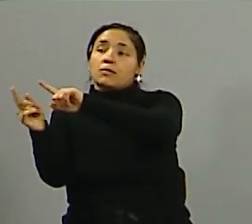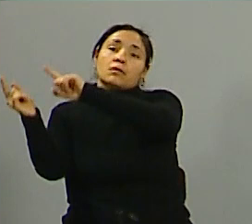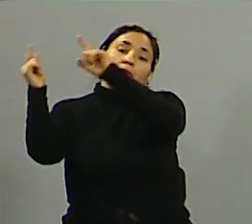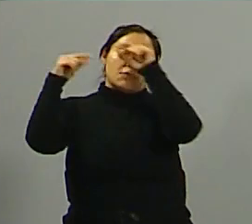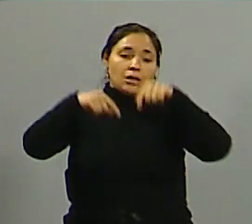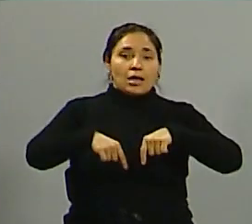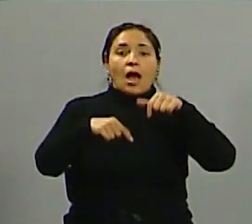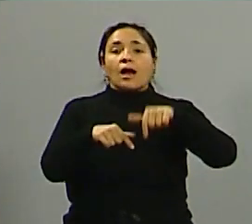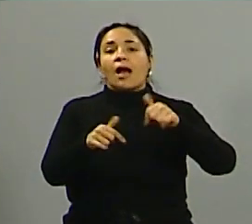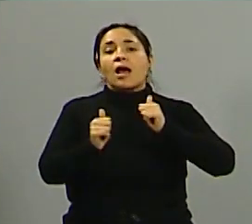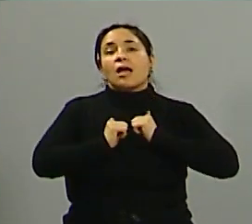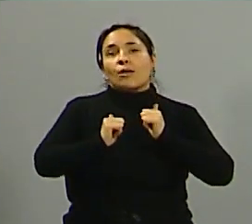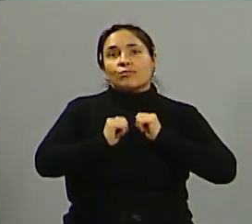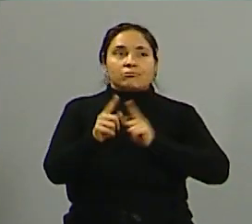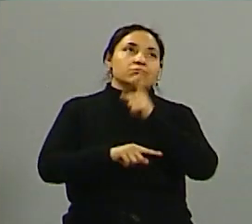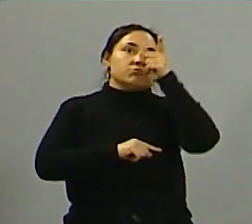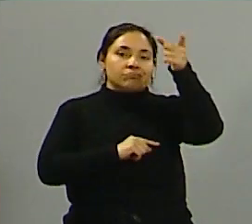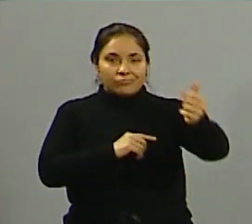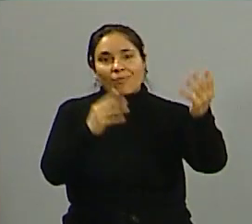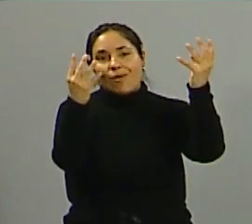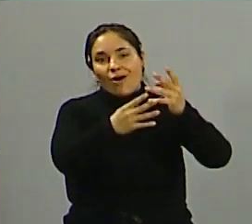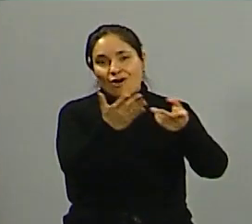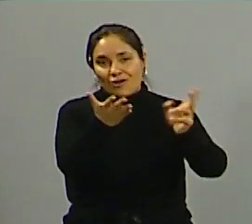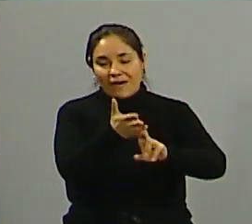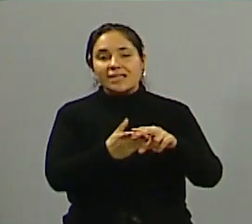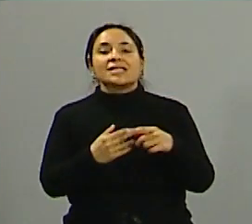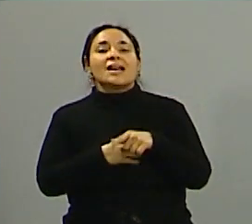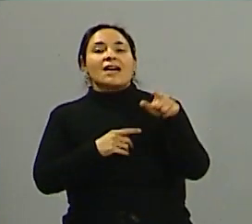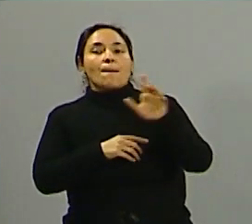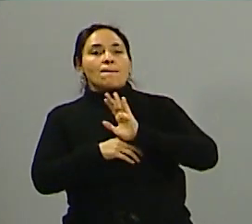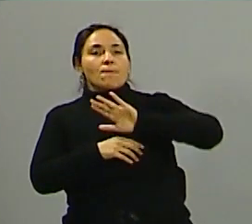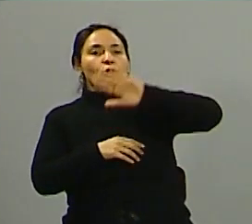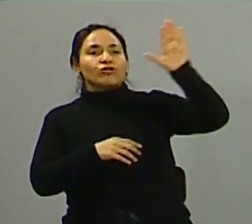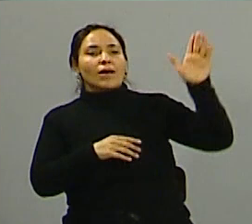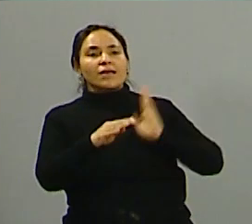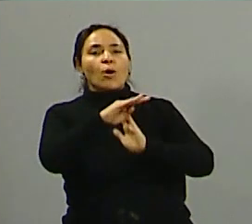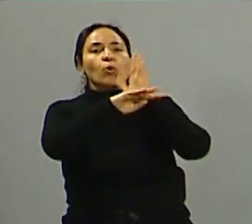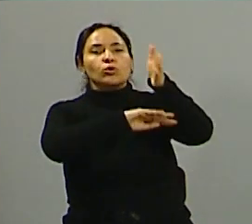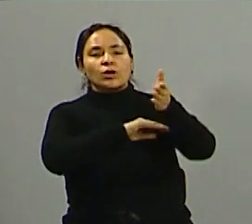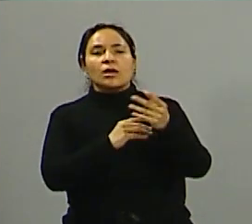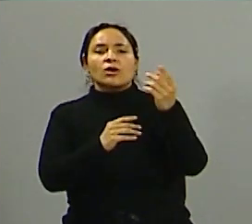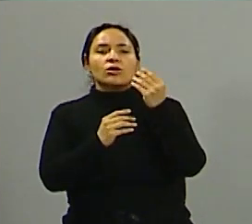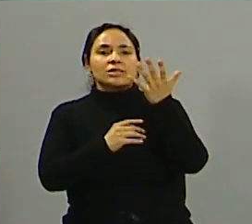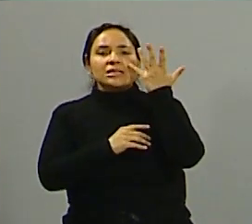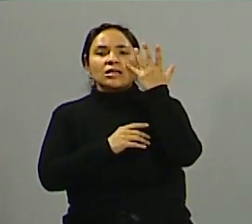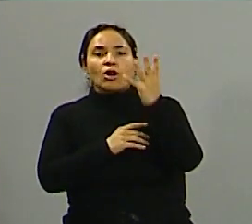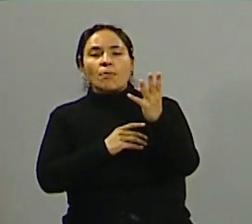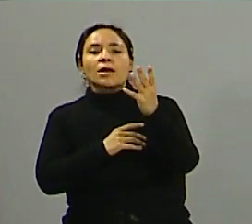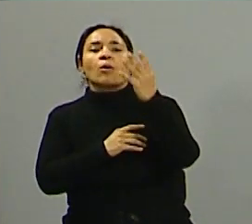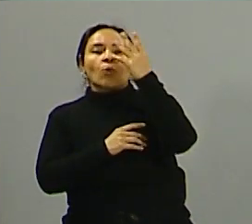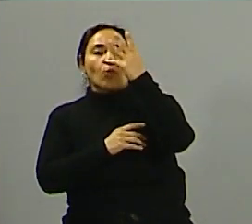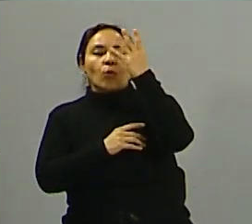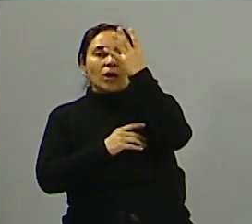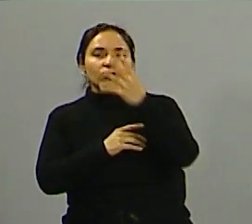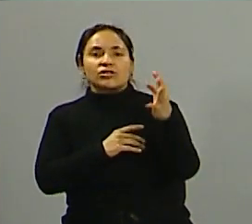De hecho, ¿Cuántos soldados cruzan la cordillera? Son en realidad la crónica son 5.423, son más